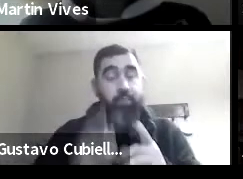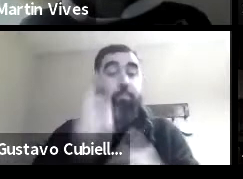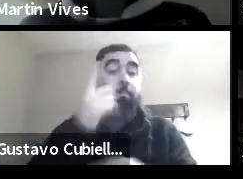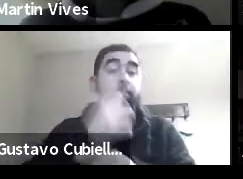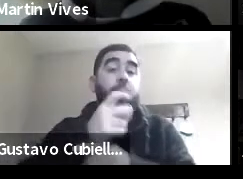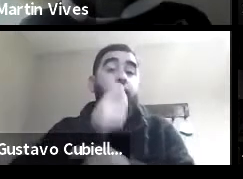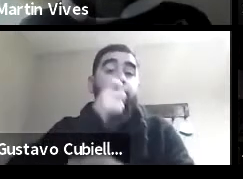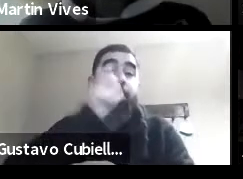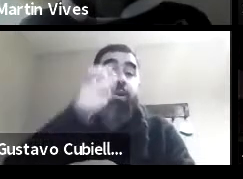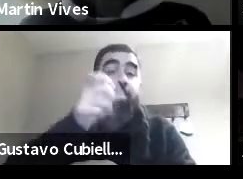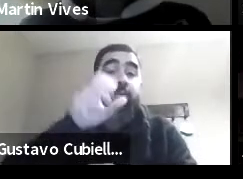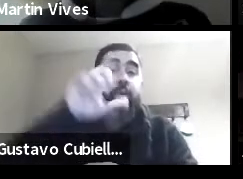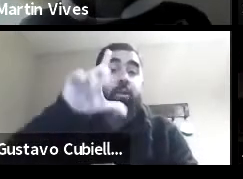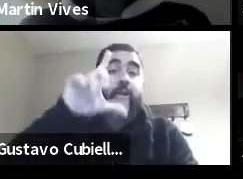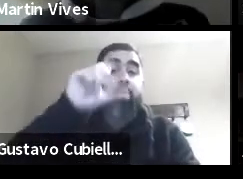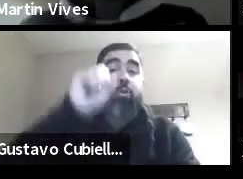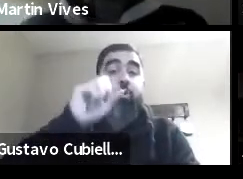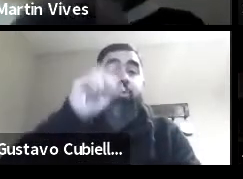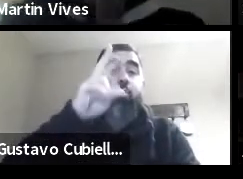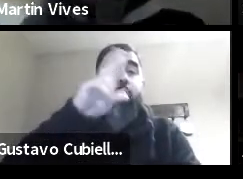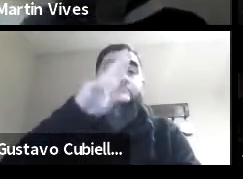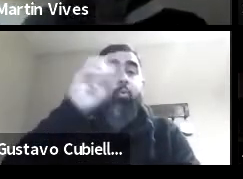palabra a Lourdes Montes.